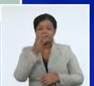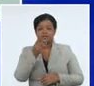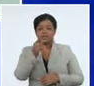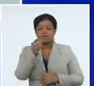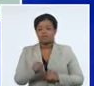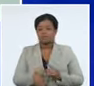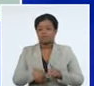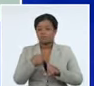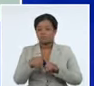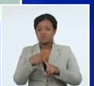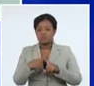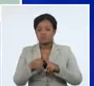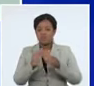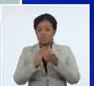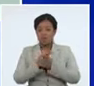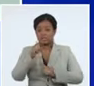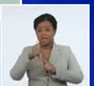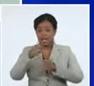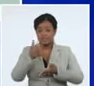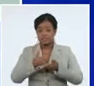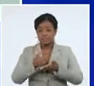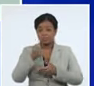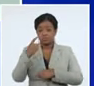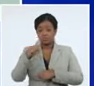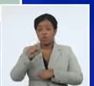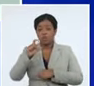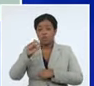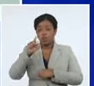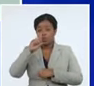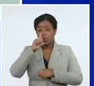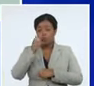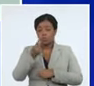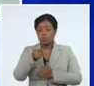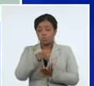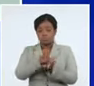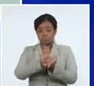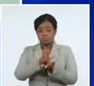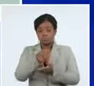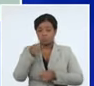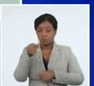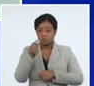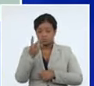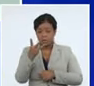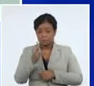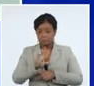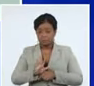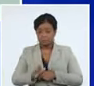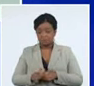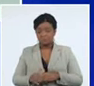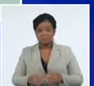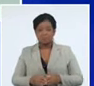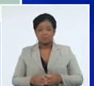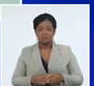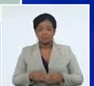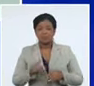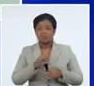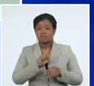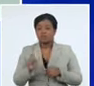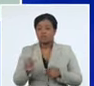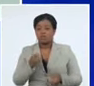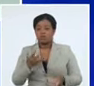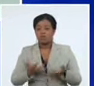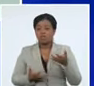un caso, Colón 1 y Ciénaga de Zapata también con un solo caso positivo. Cienfuegos,